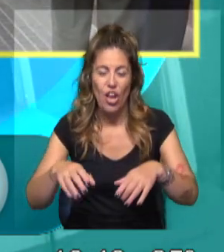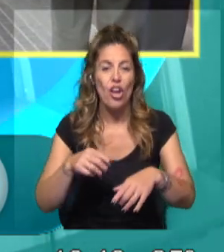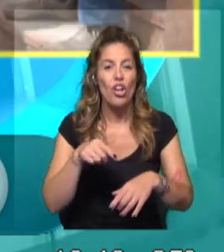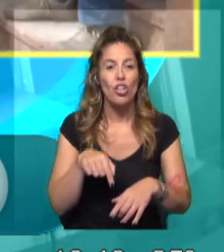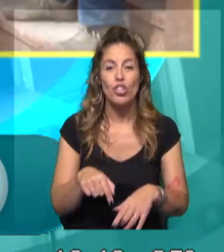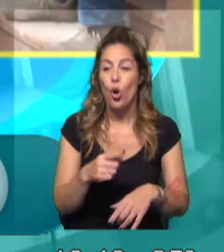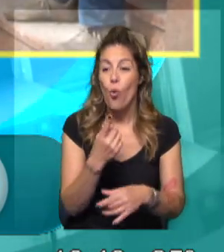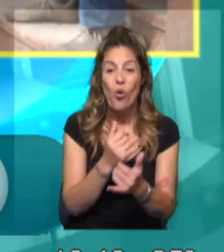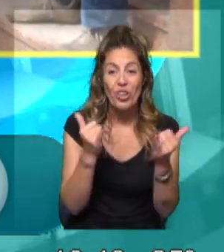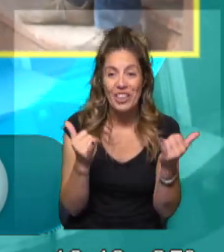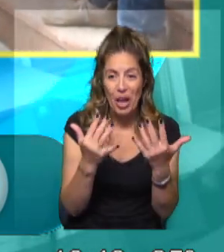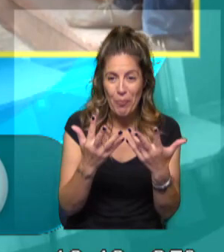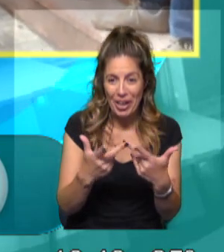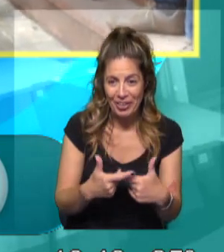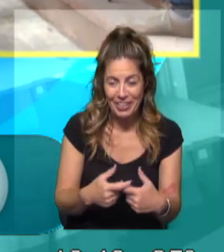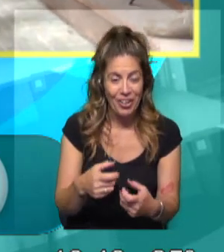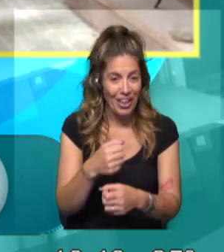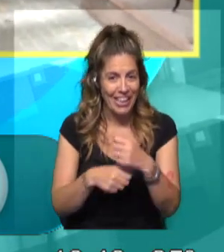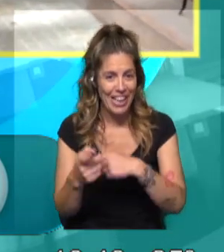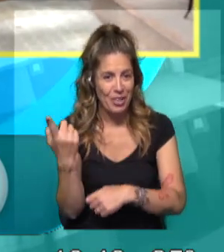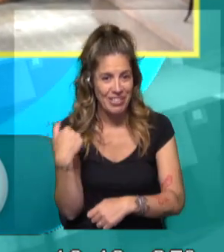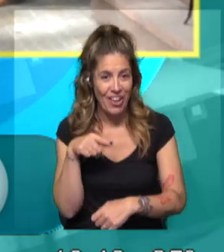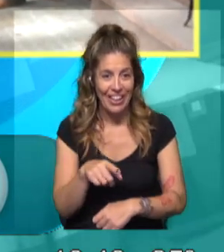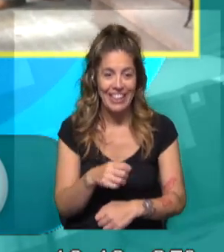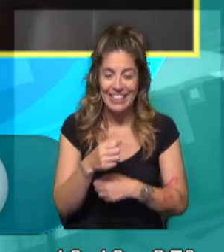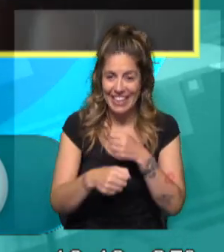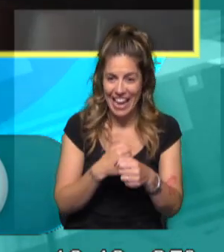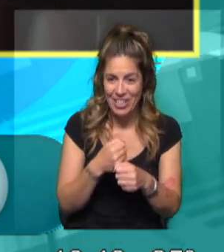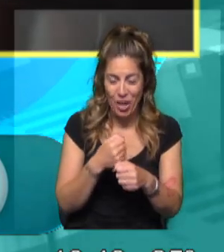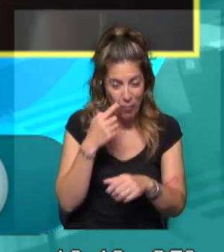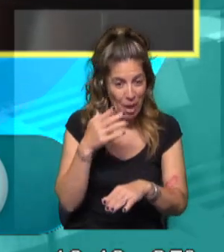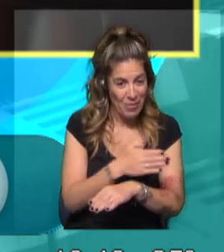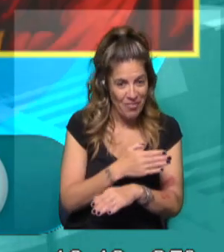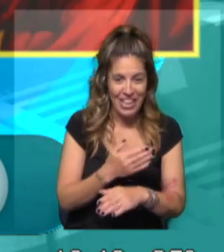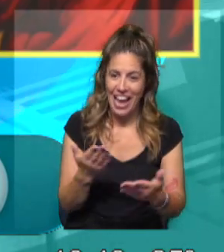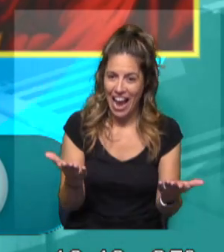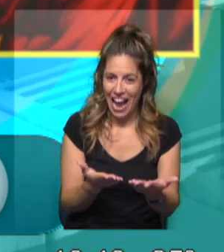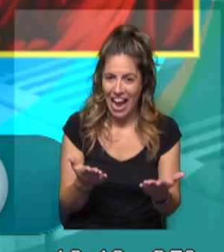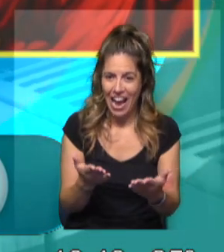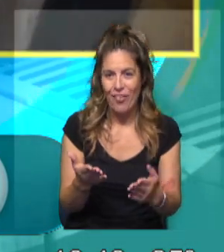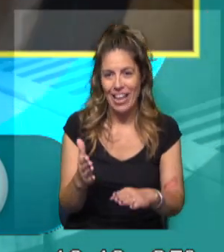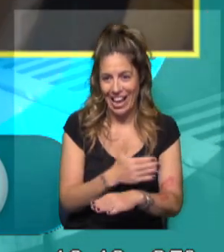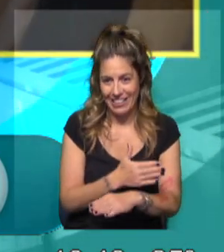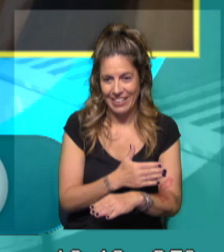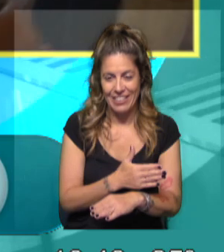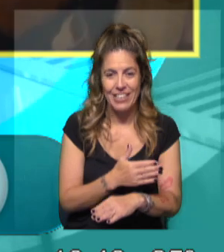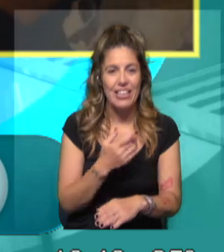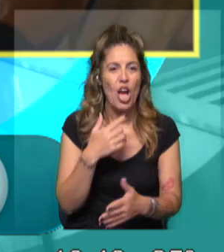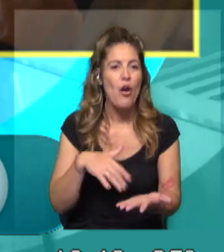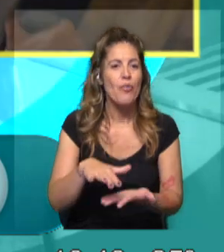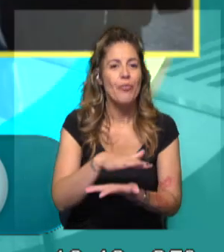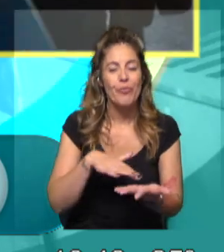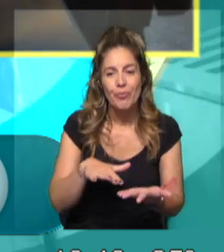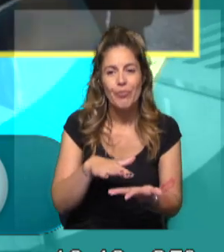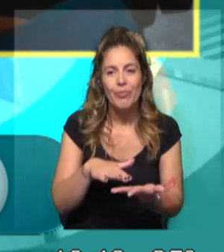para organizarlo. Ah. No, el año pasado no. Entonces te este creer. Año dije, no, lo voy a probar. Pero mirá, ya estoy mirando acá, está el Anfiteatro Parque de los Fogones, sí.